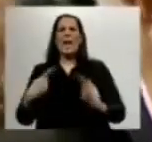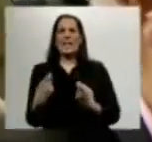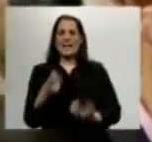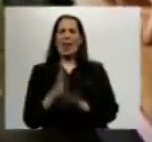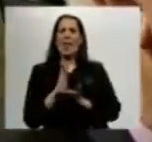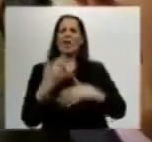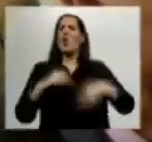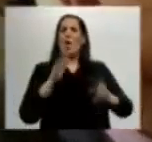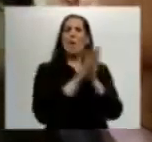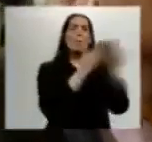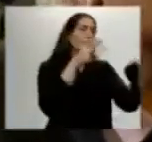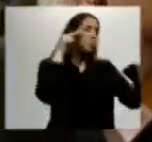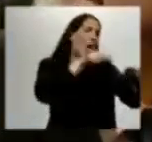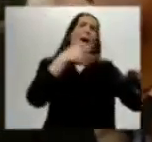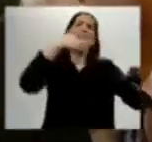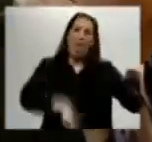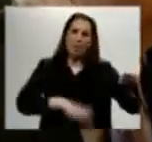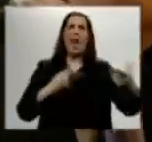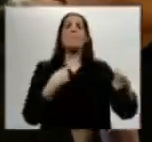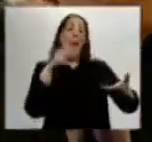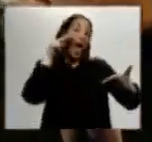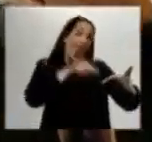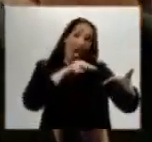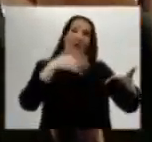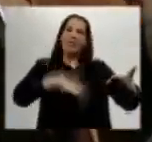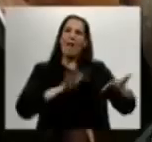leer, no los pueden pedir y no los pueden